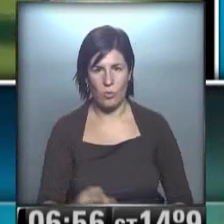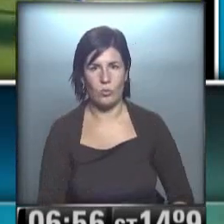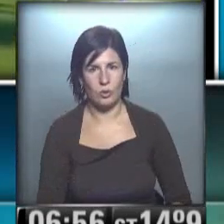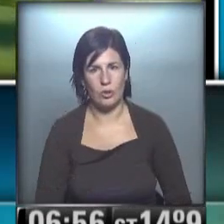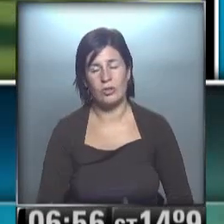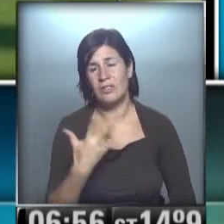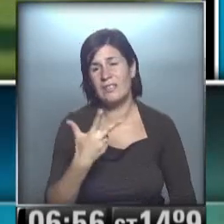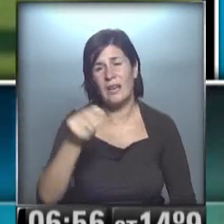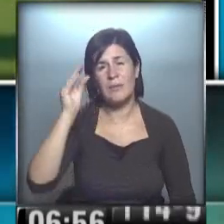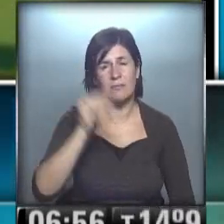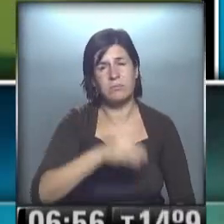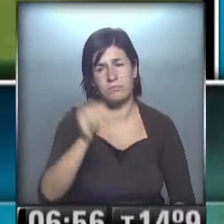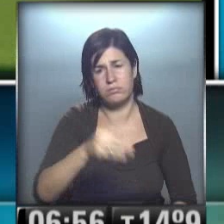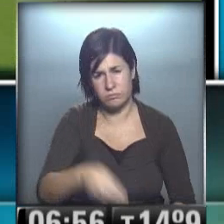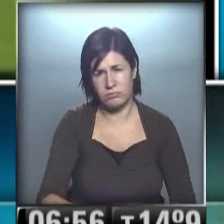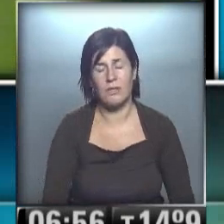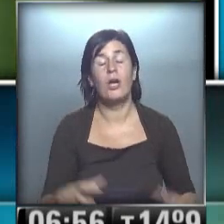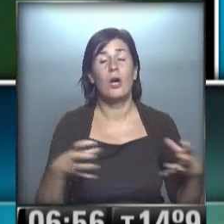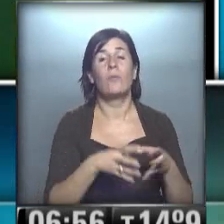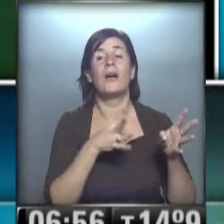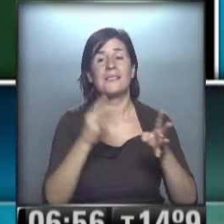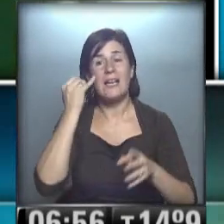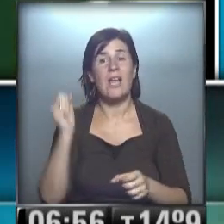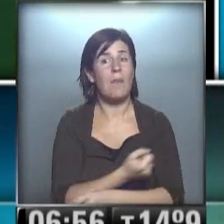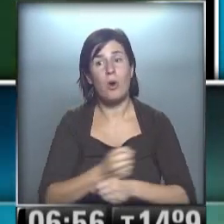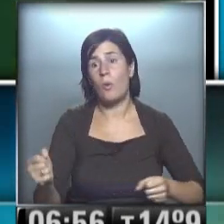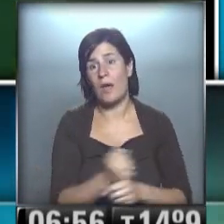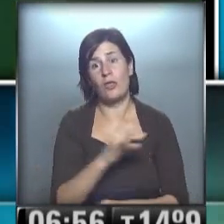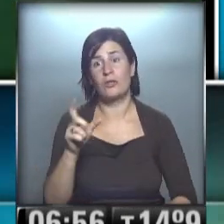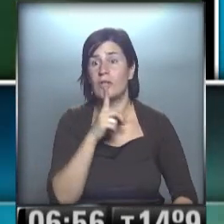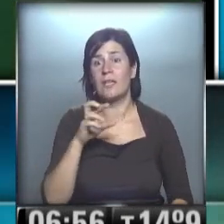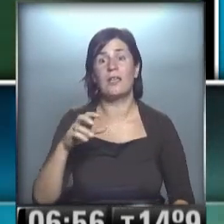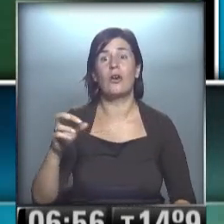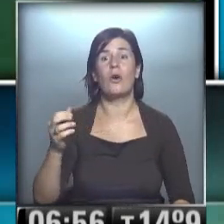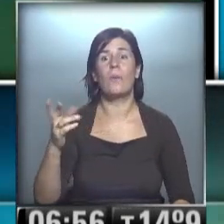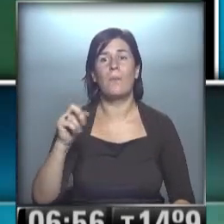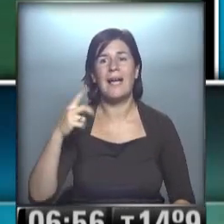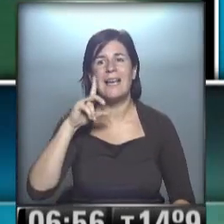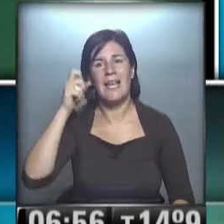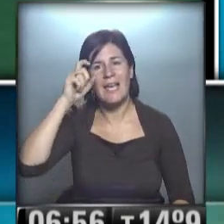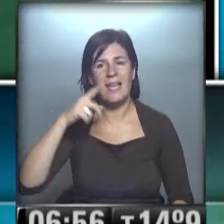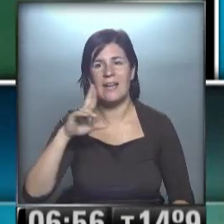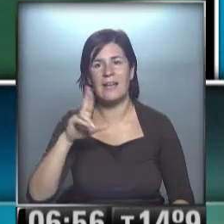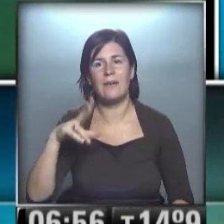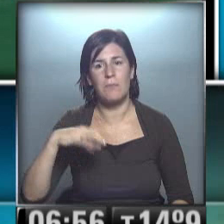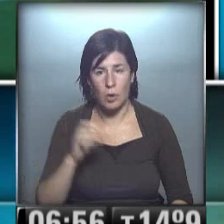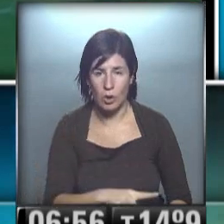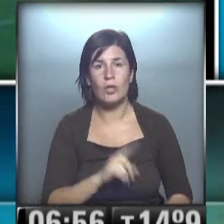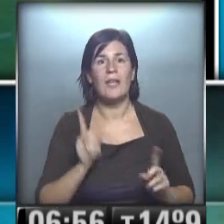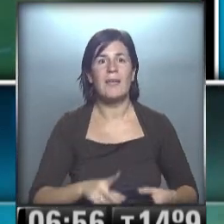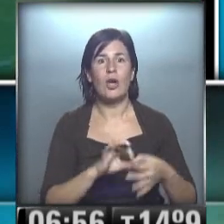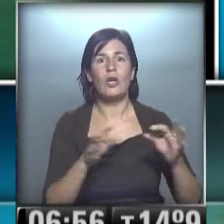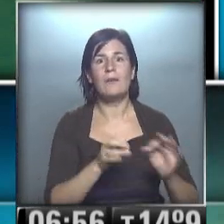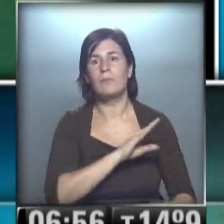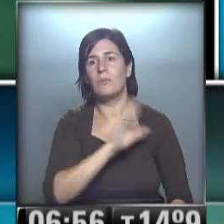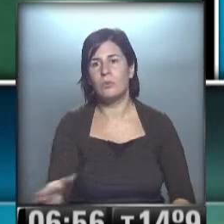final. En Arsenal confirmaron a Palermo en reemplazo de Alfaro y Olimpo goleó a Argentino Junior. Juegan hoy Real Madrid-Barcelona por la